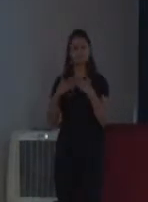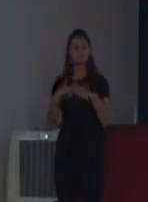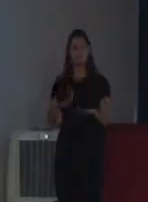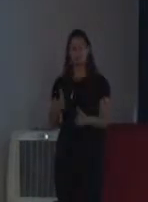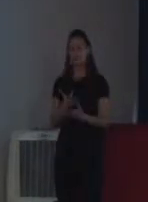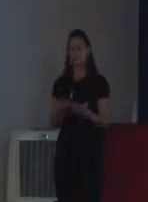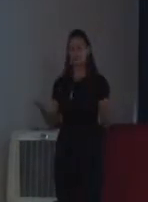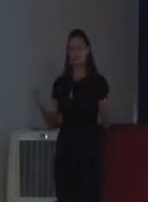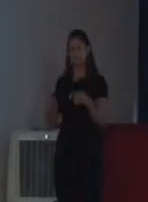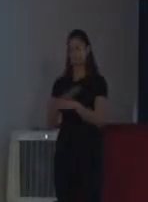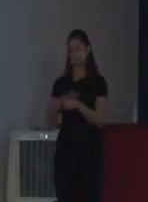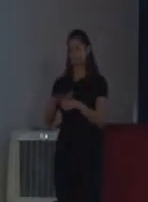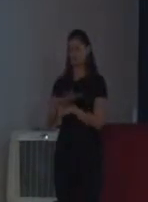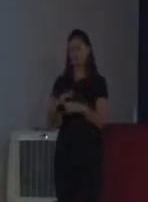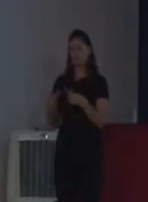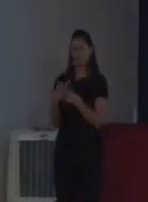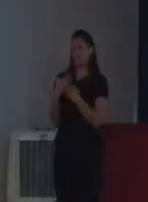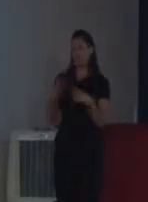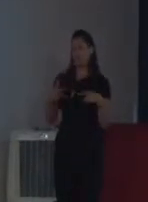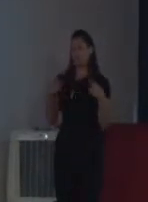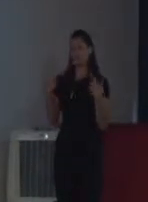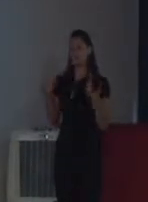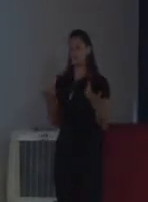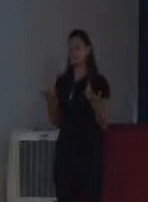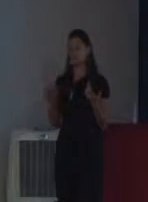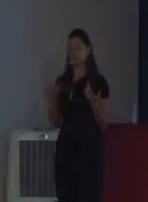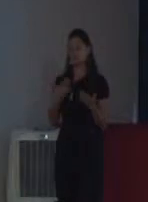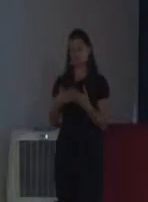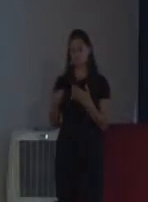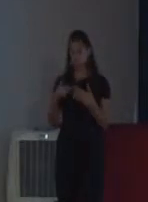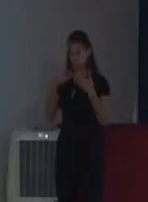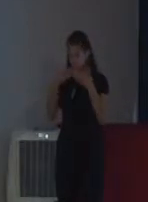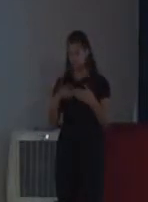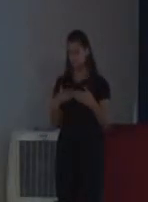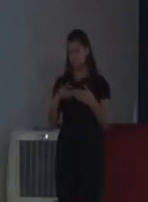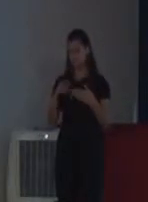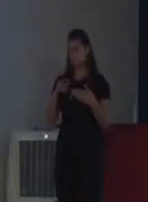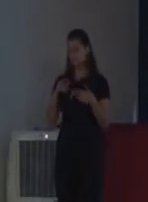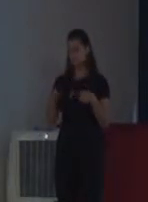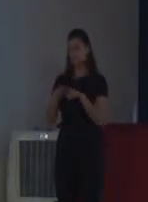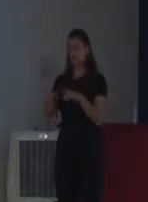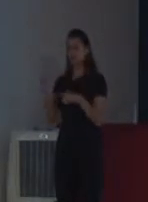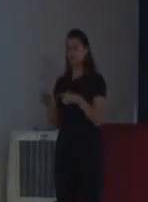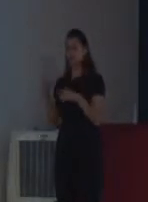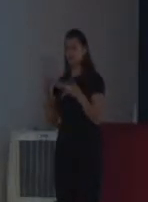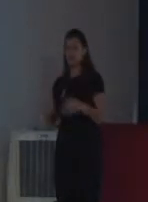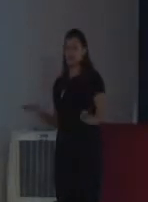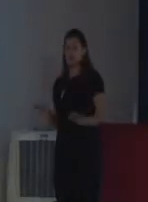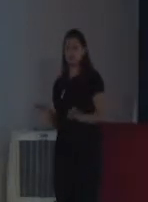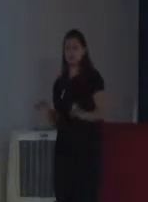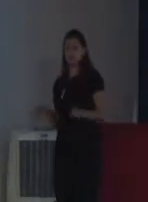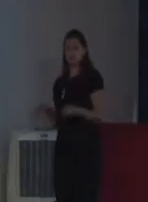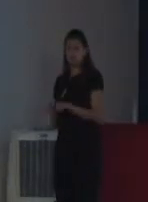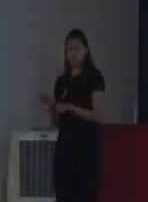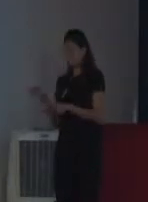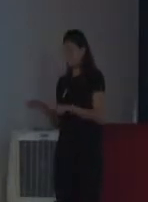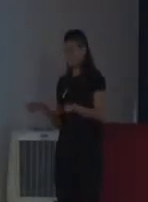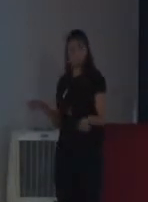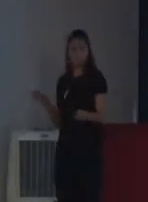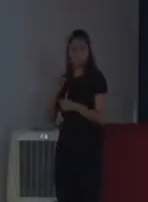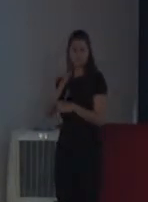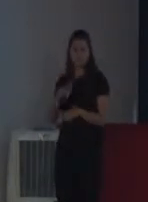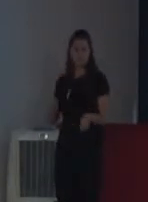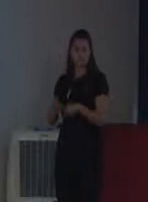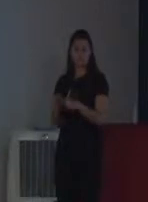cualquier cosa que nos sobrevenga frente a la vida, aunque tengamos una discapacidad, la vamos a tener igual que cualquier otra persona, ¿sí? Por lo